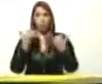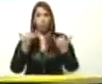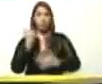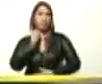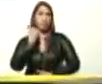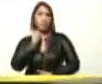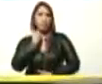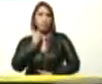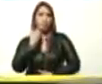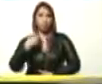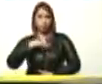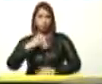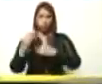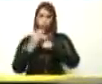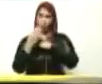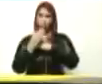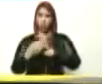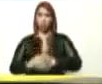cuidándonos